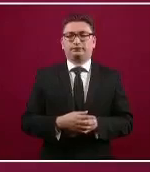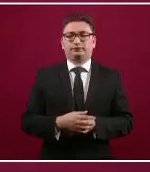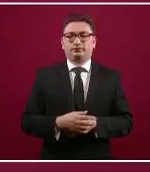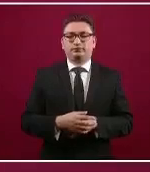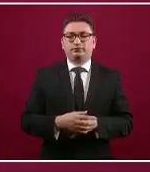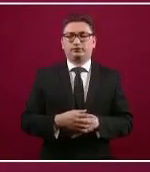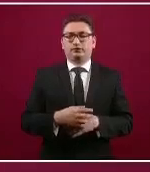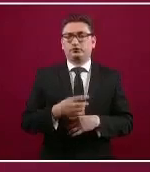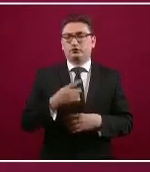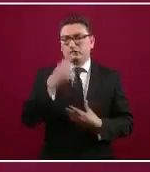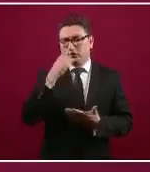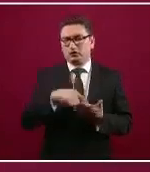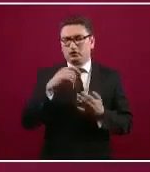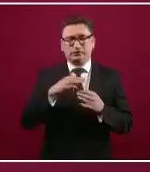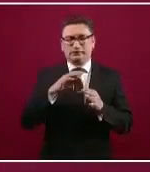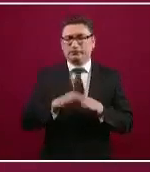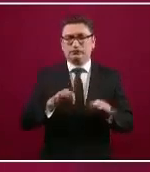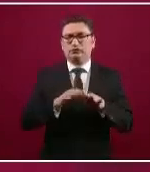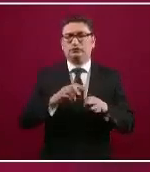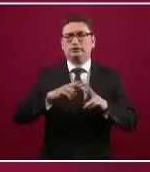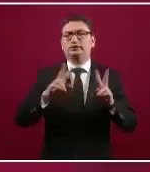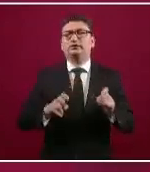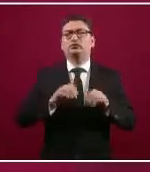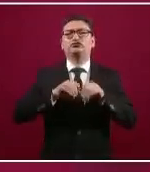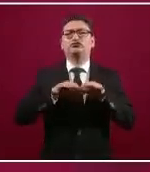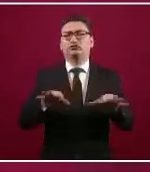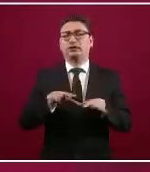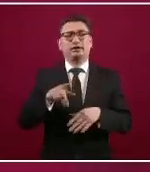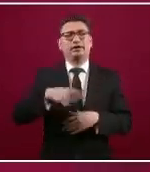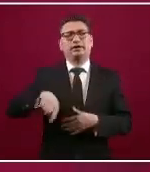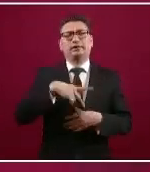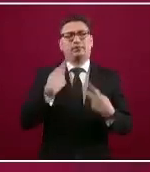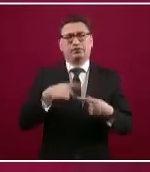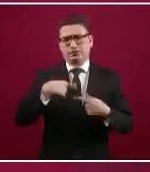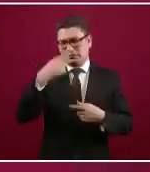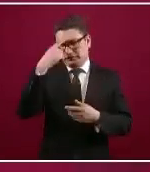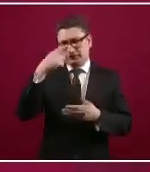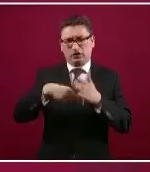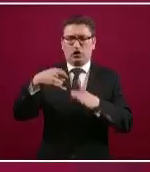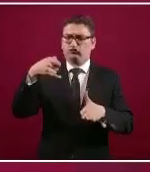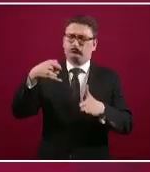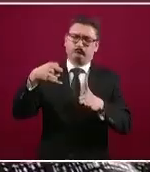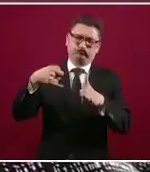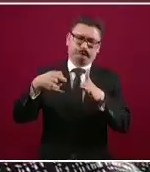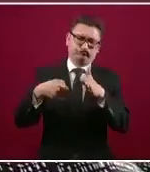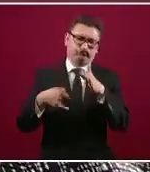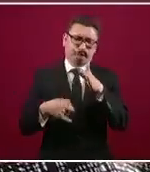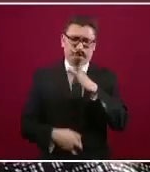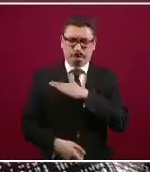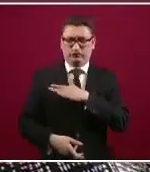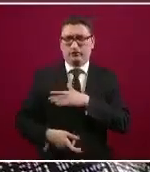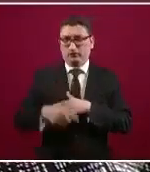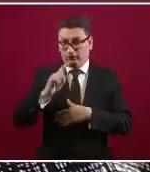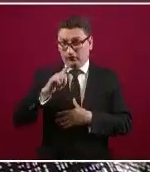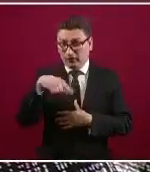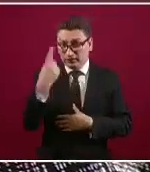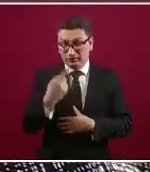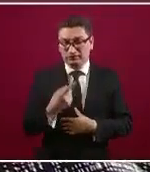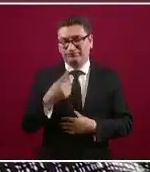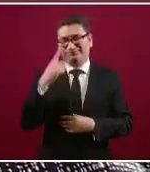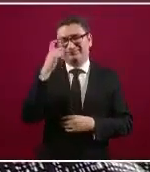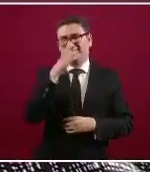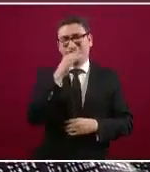un tema de difusión. La gente cree que hacer un túnel a 200 metros de profundidad es muy fácil, pero piensen ustedes cuando ustedes